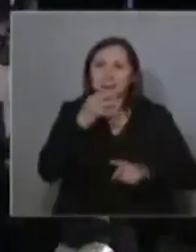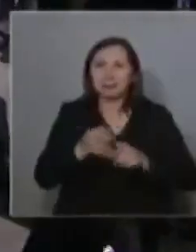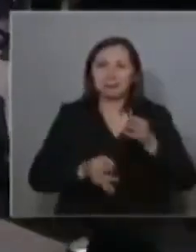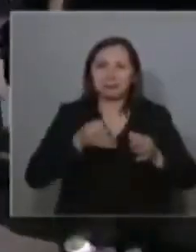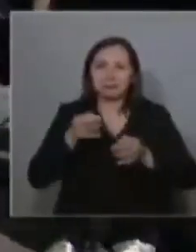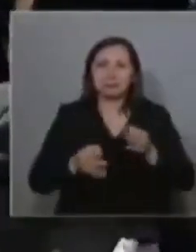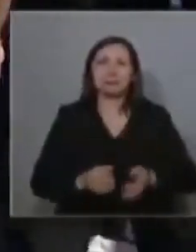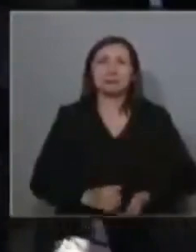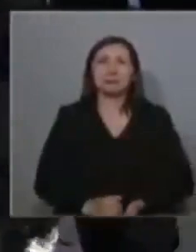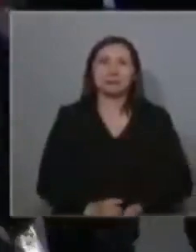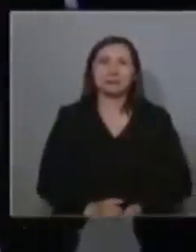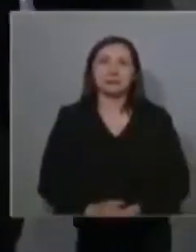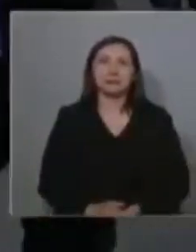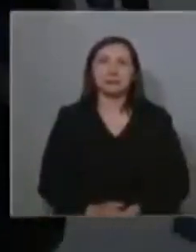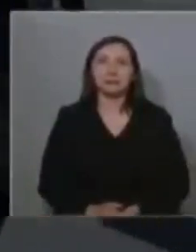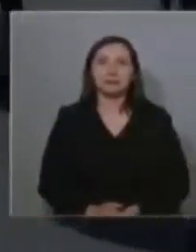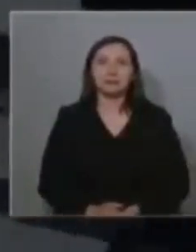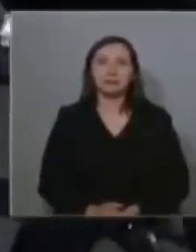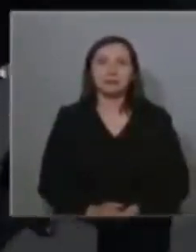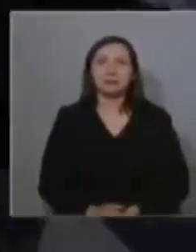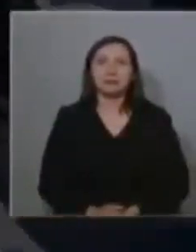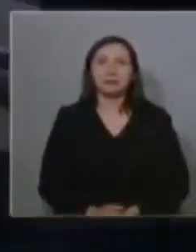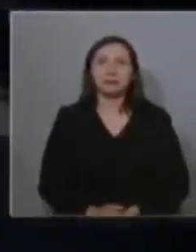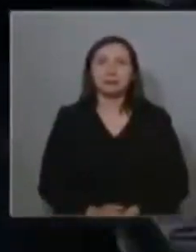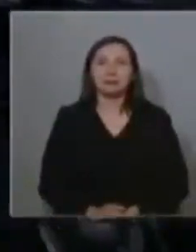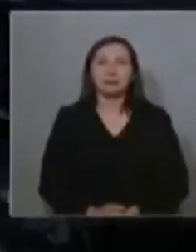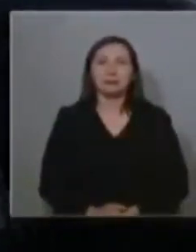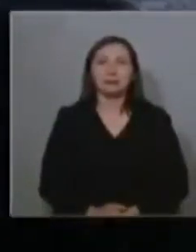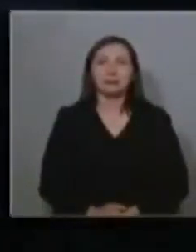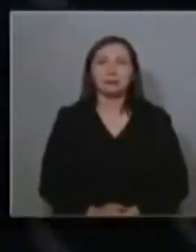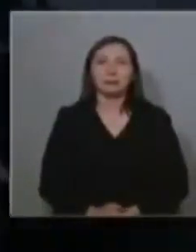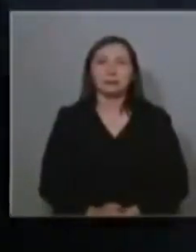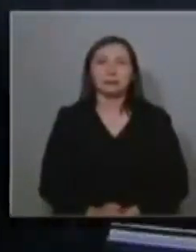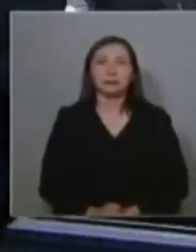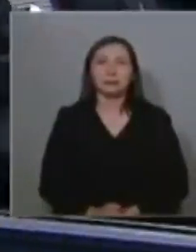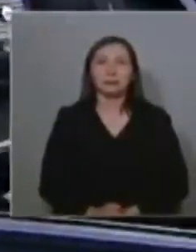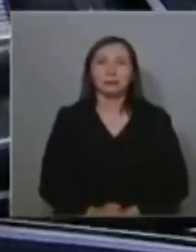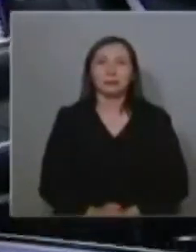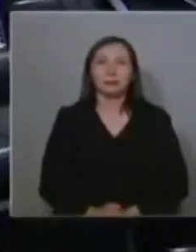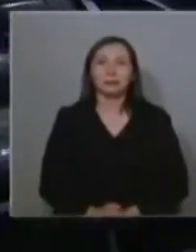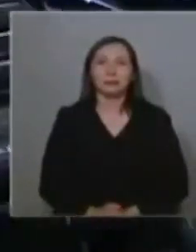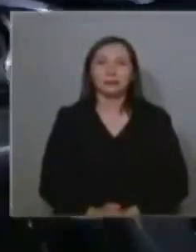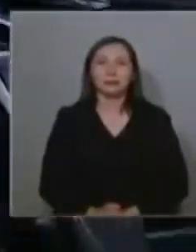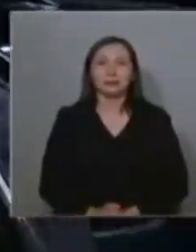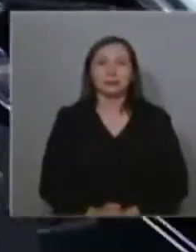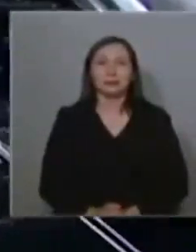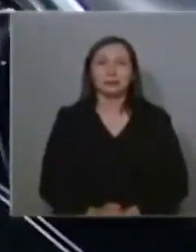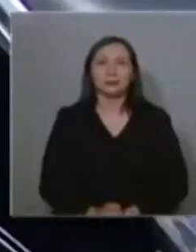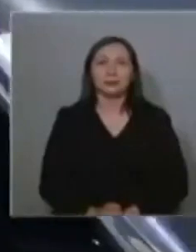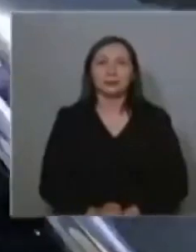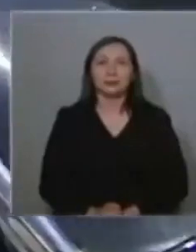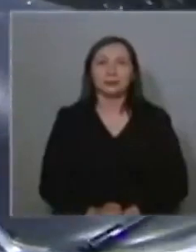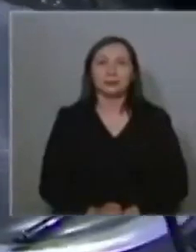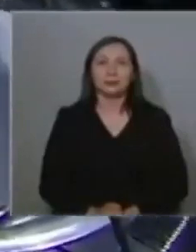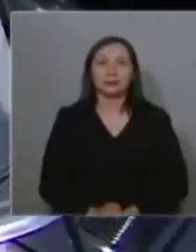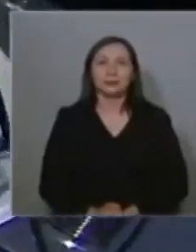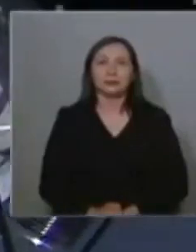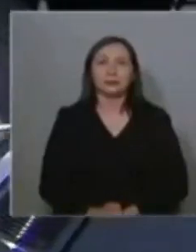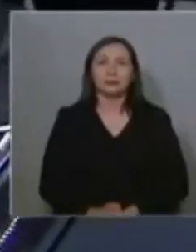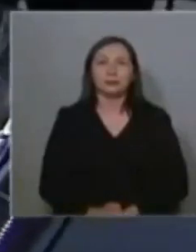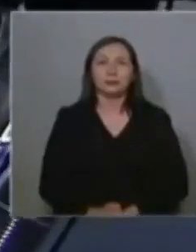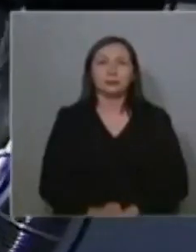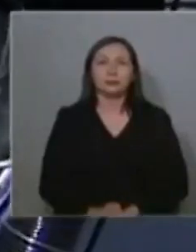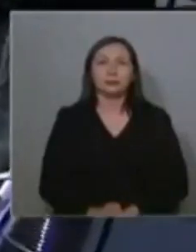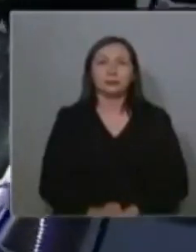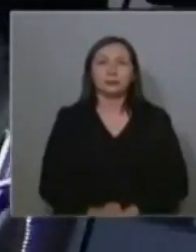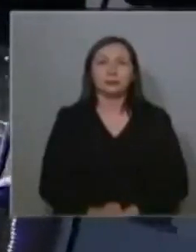años. La llegada de Boric tiene varios hitos. Yo creo que el más importante es la impronta feminista que va a